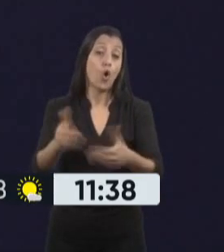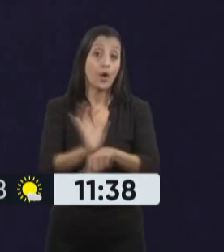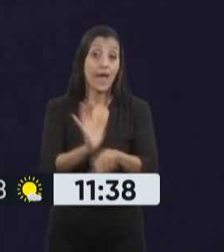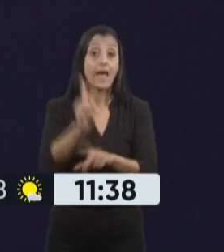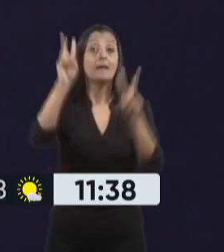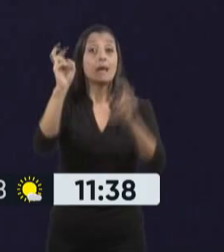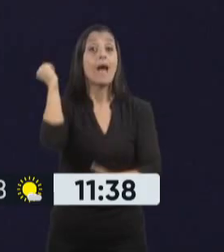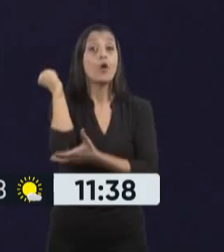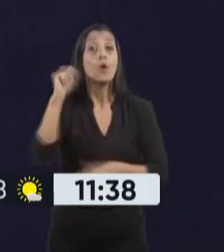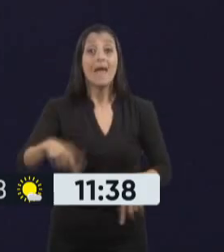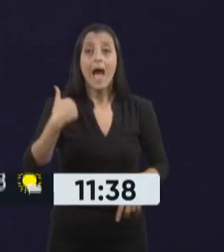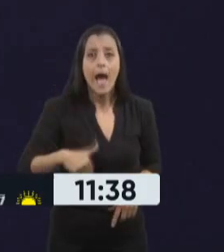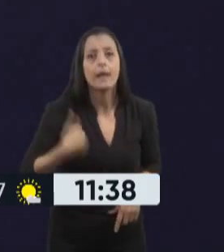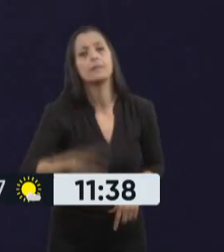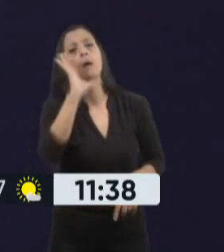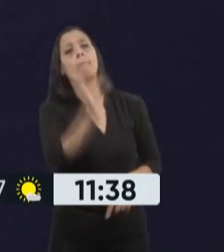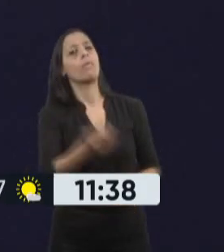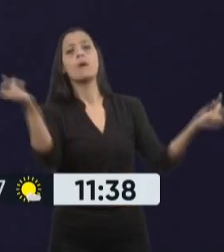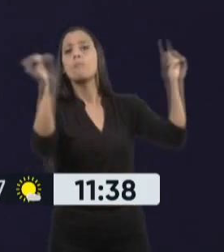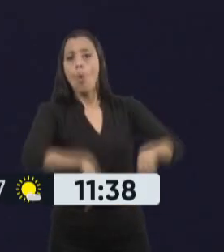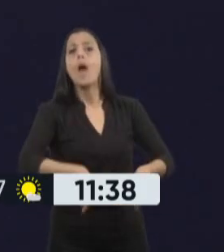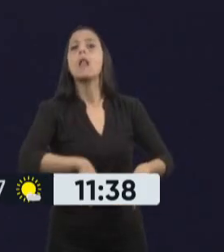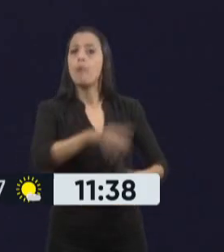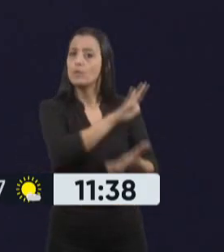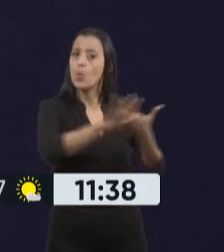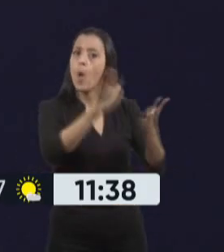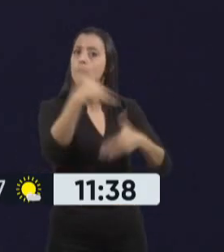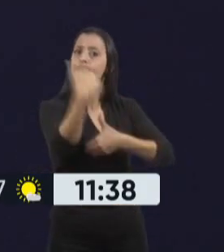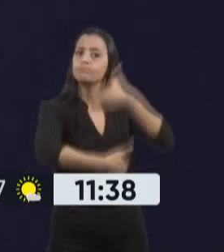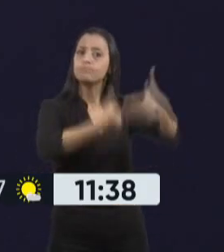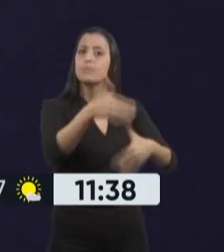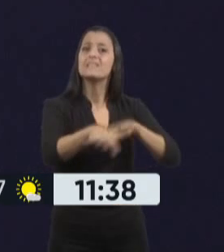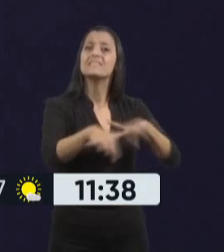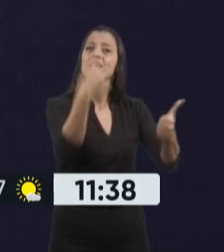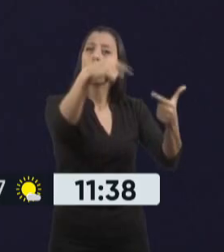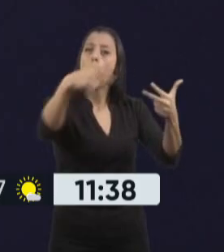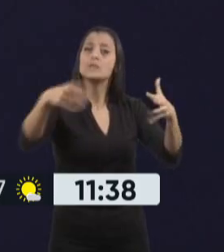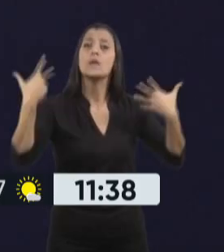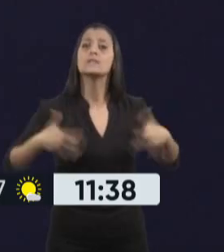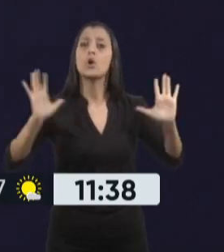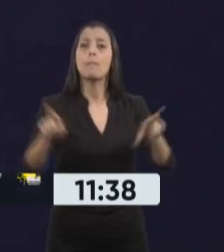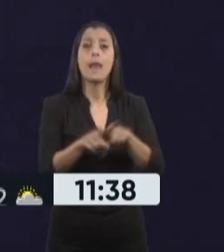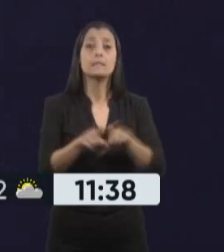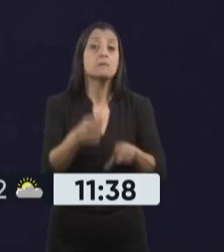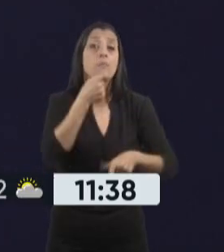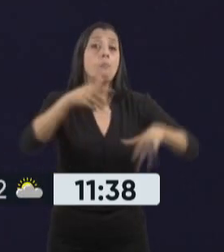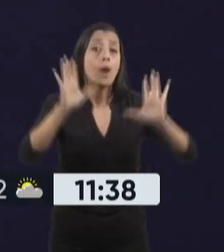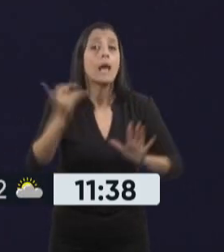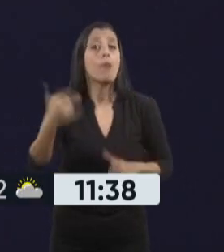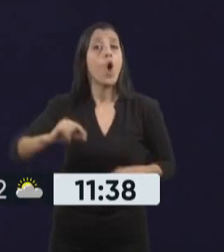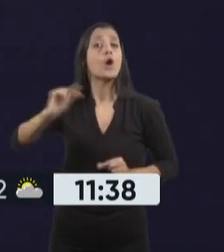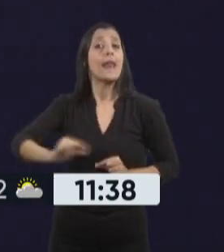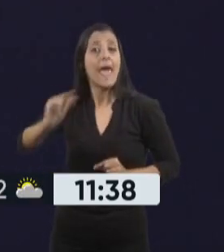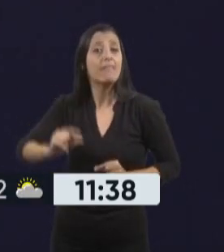la Argentina vuelve a recorrer situaciones o atravesar situaciones normales, como es la de tener